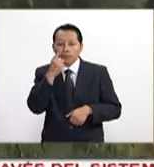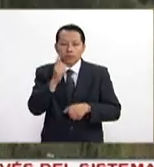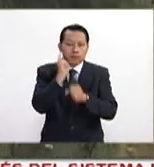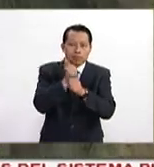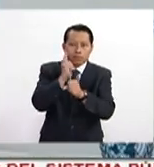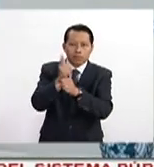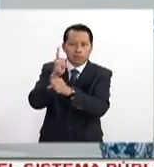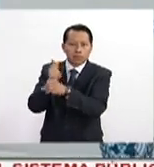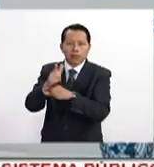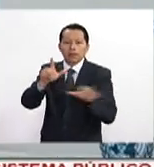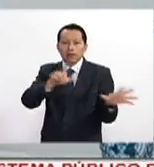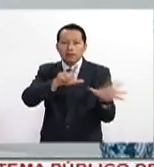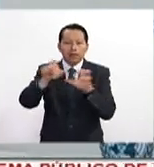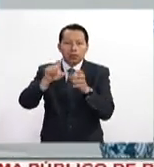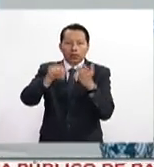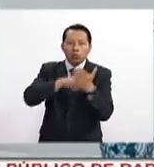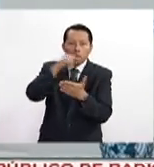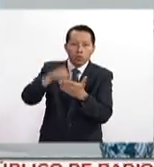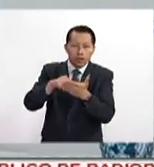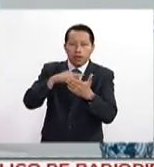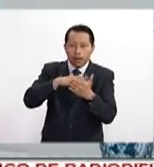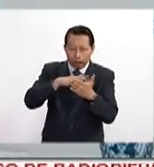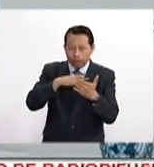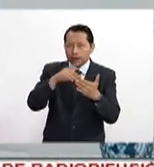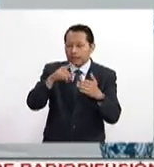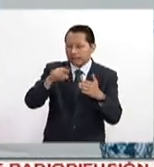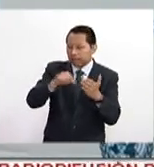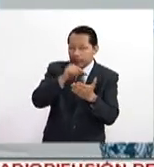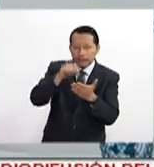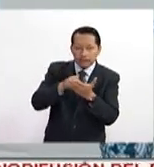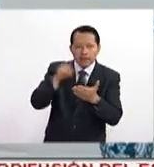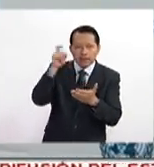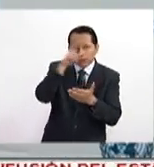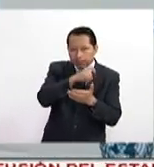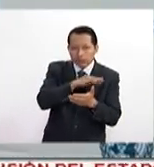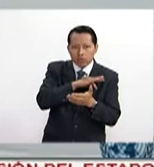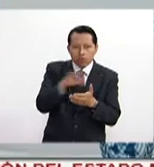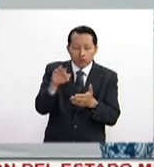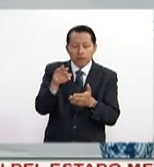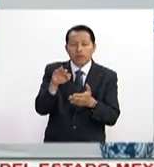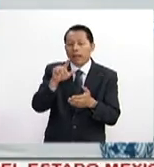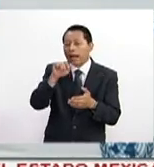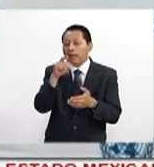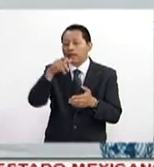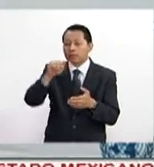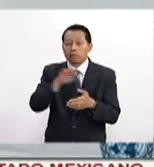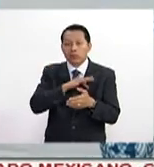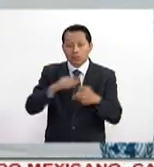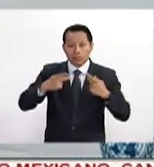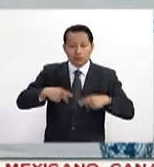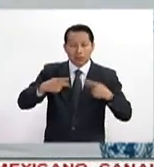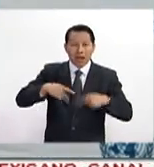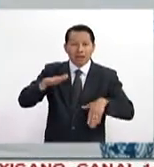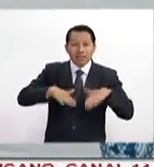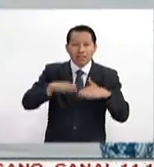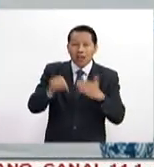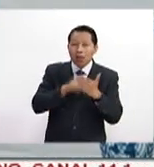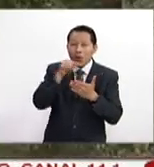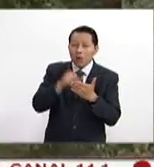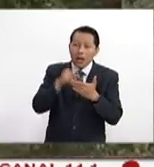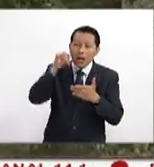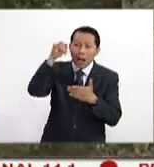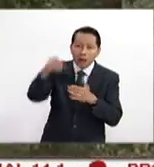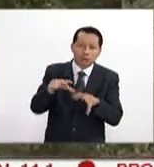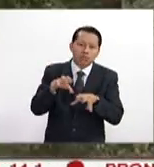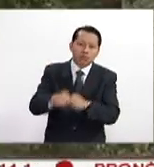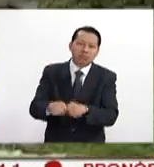menos 700 zonas de laderas en el país y que pudieran existir más debido a que la población se asienta en zonas